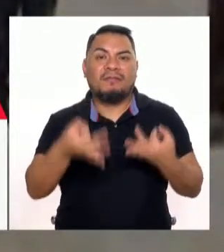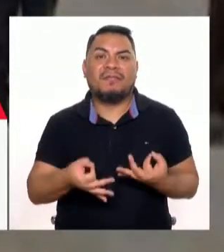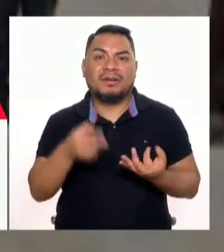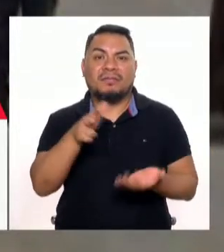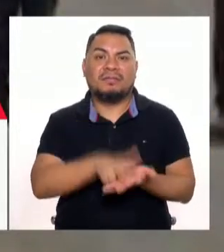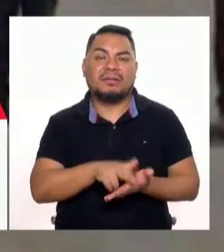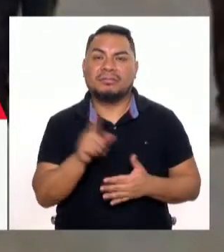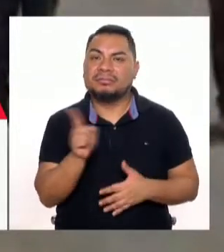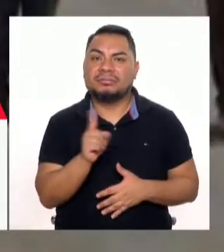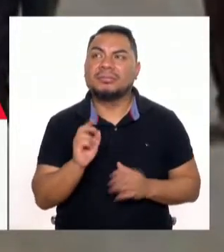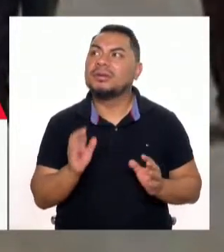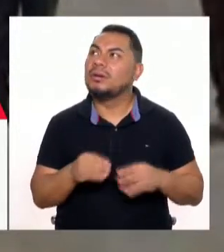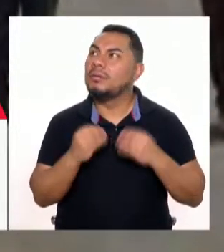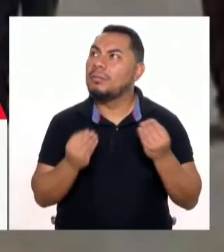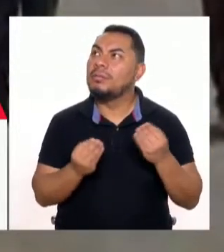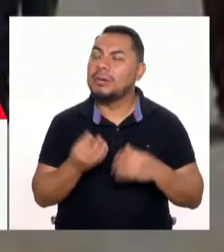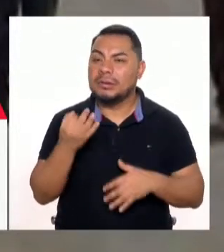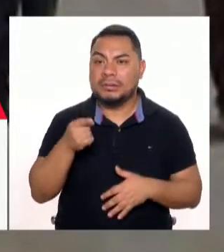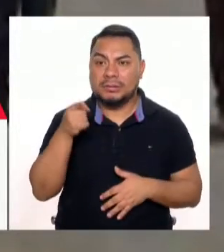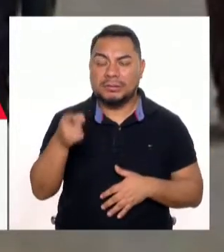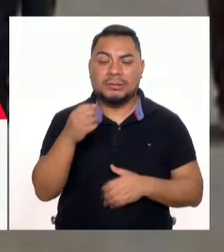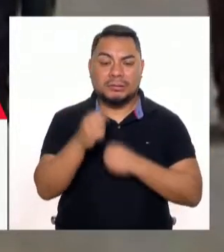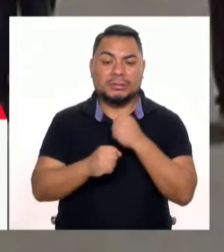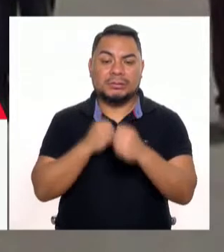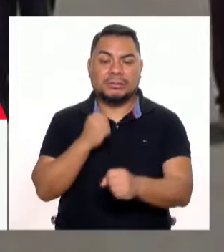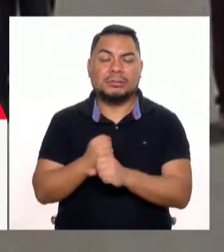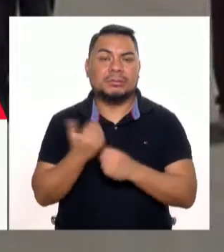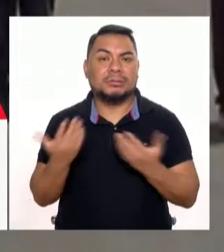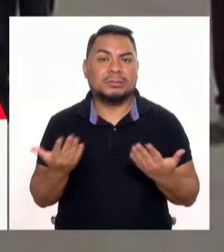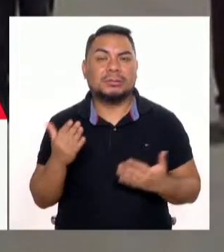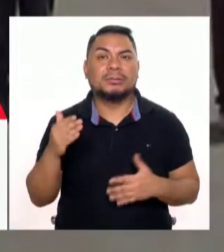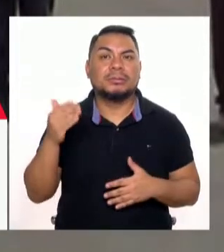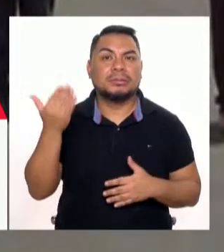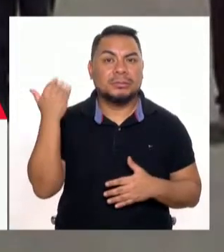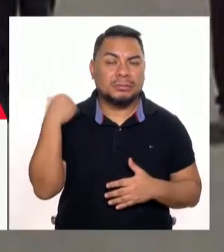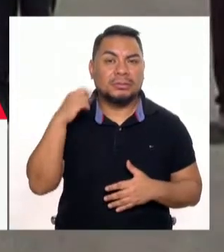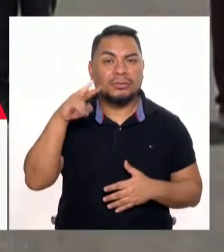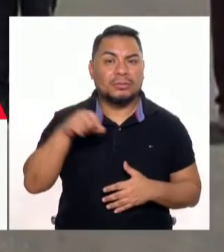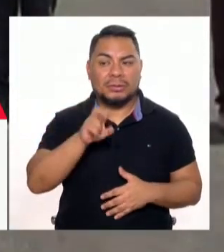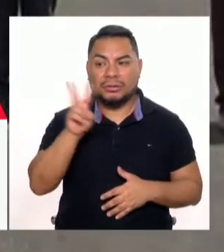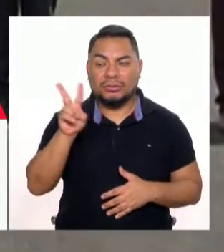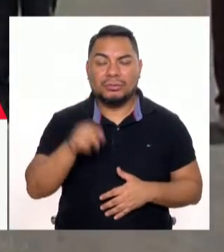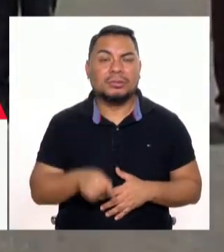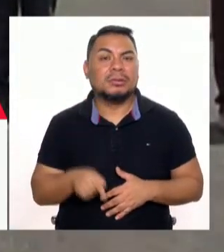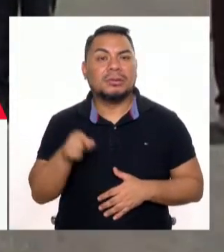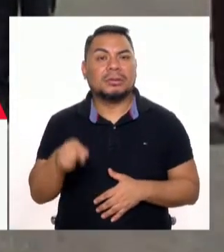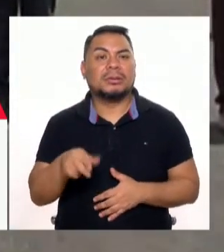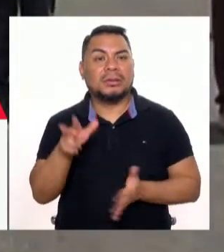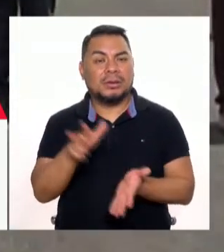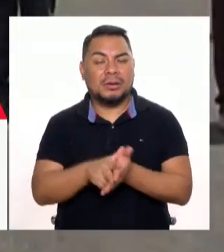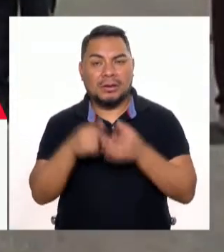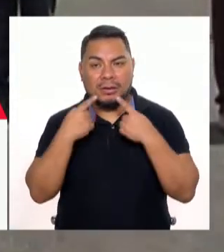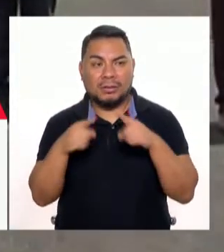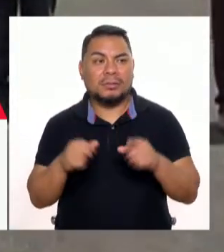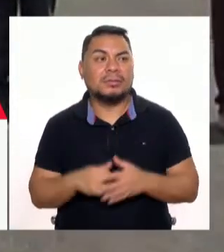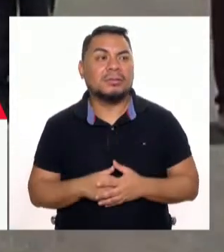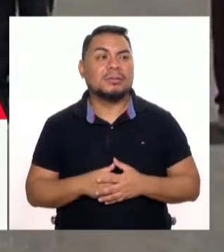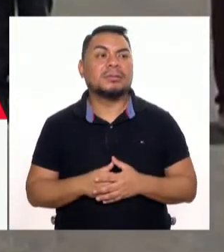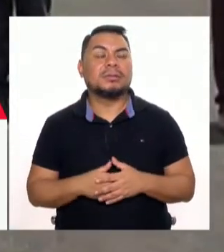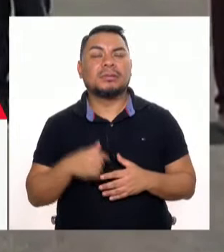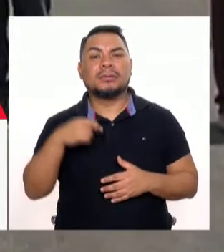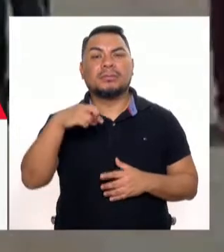en realidad señora presidenta desde el año dos lo han declarado bpps